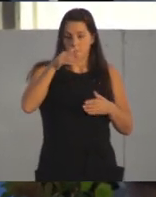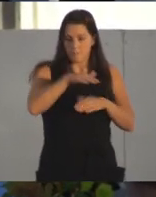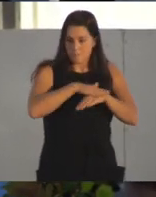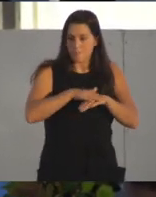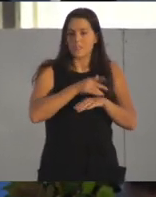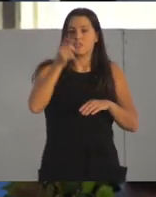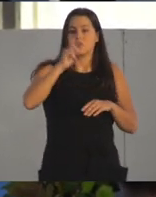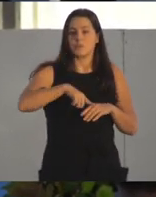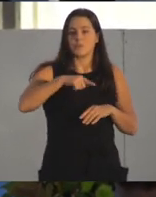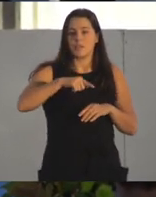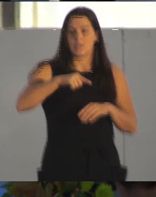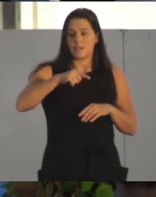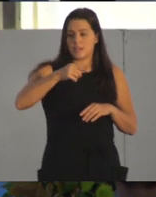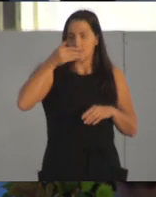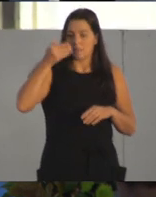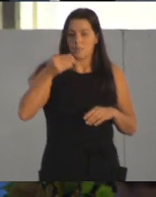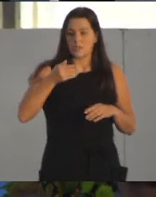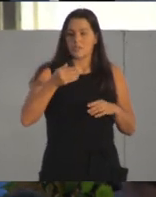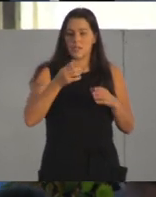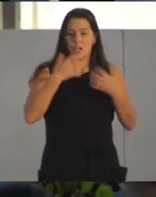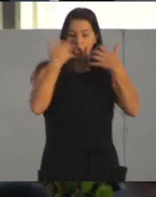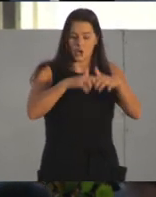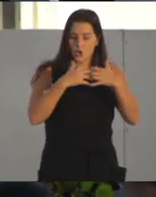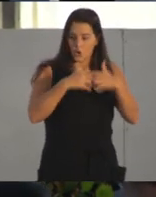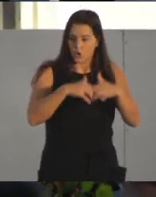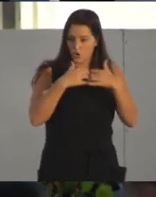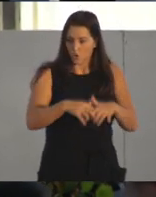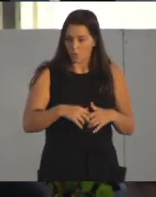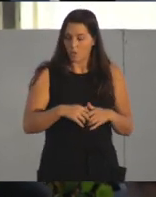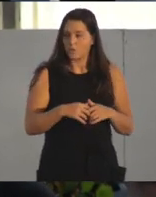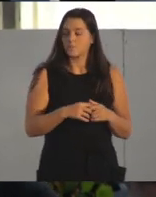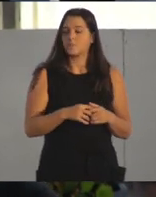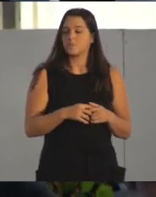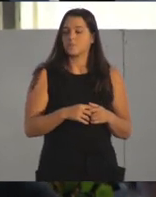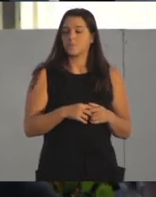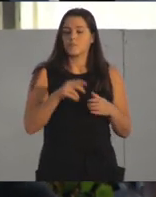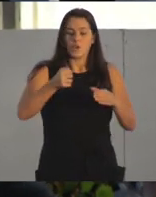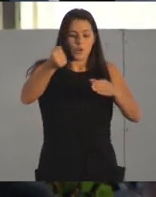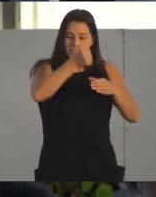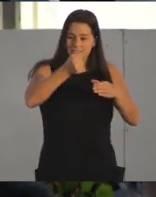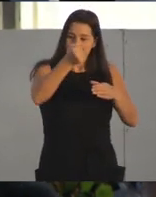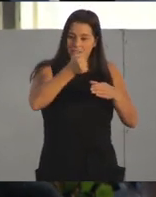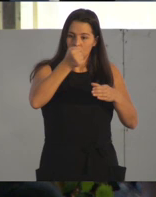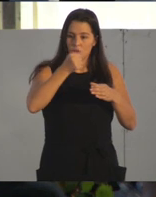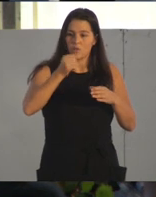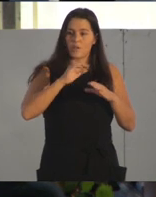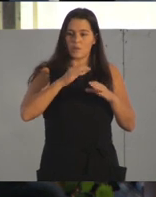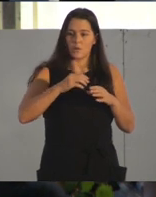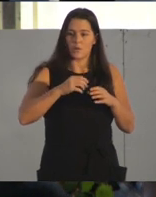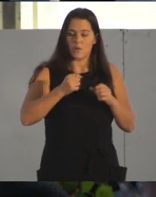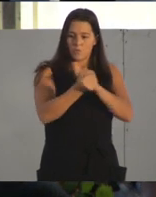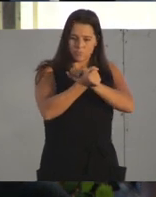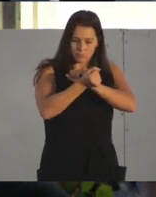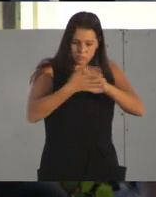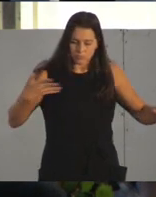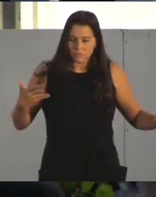el robot Coupé o un robot Samic. Son unas trituradoras de altas revoluciones que lo que